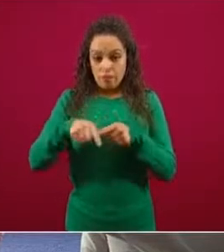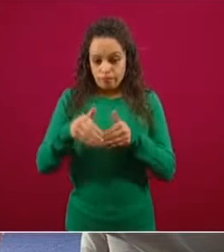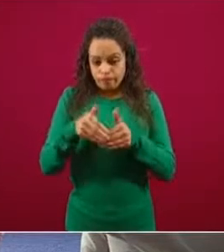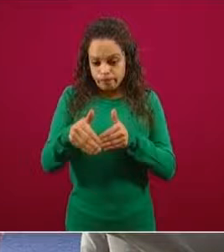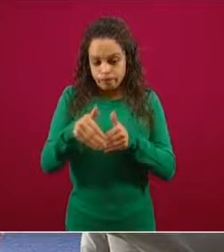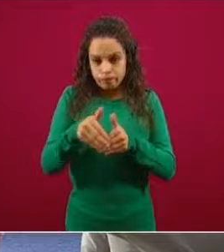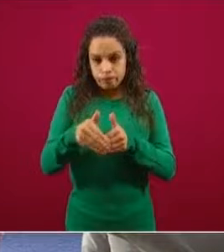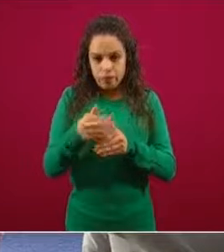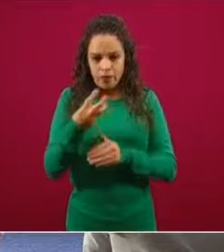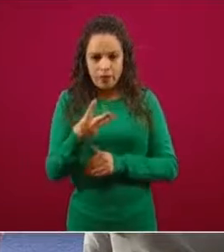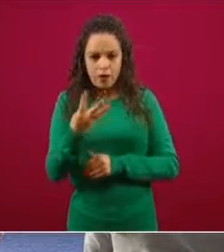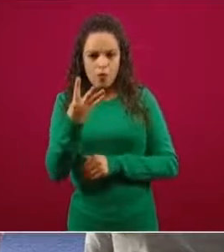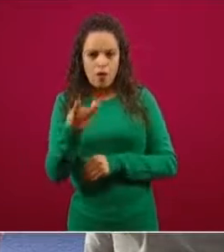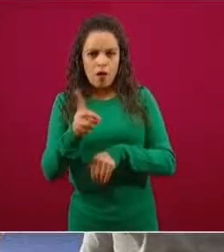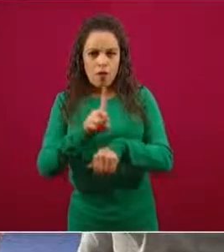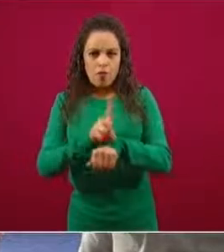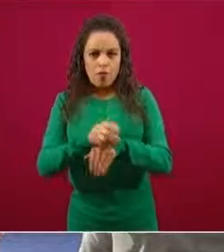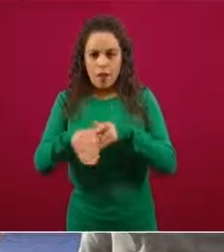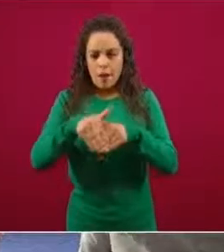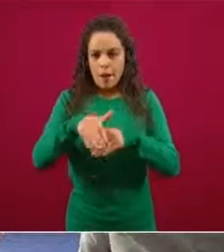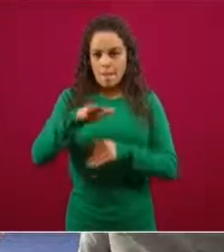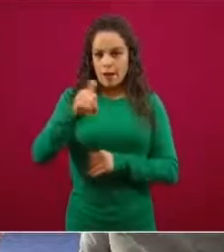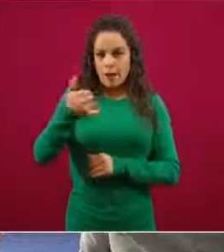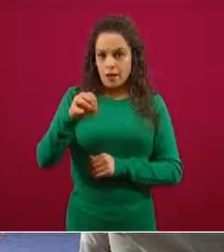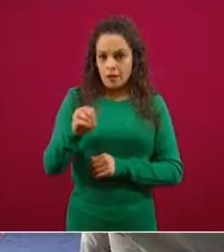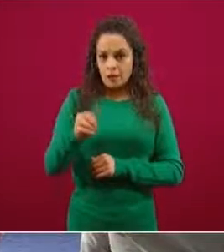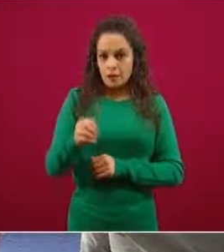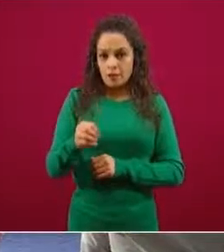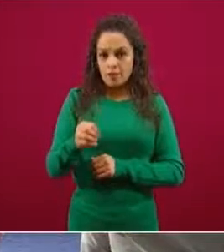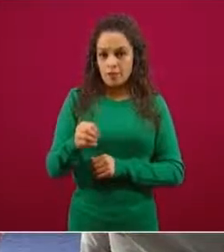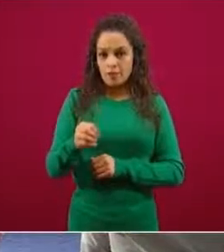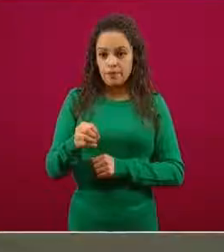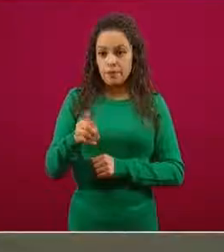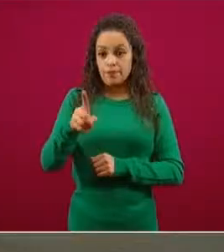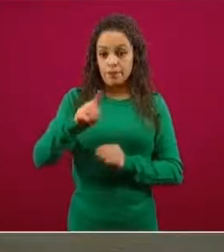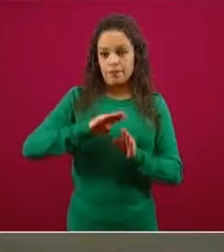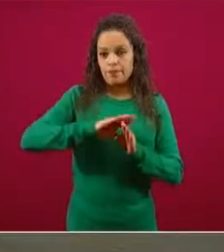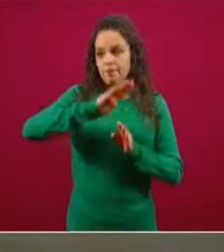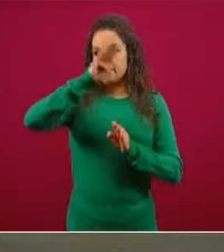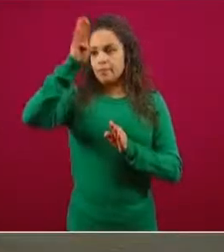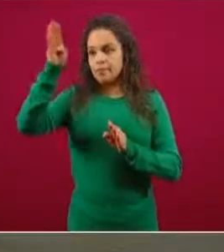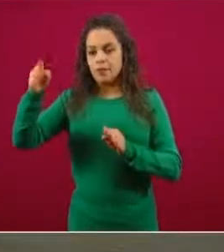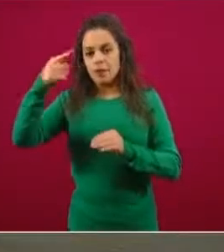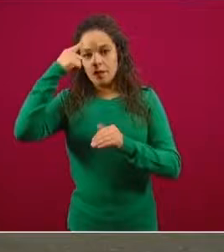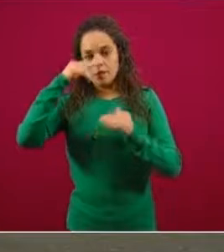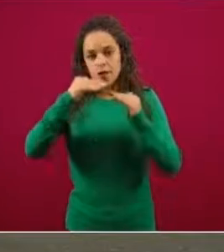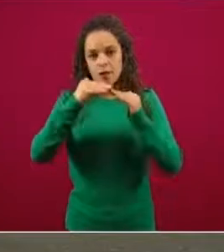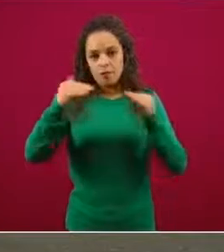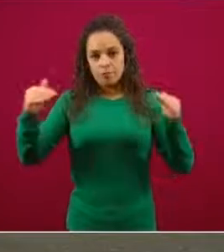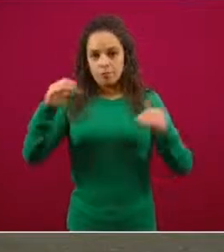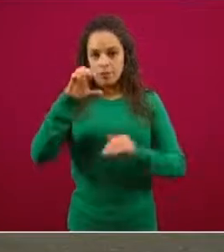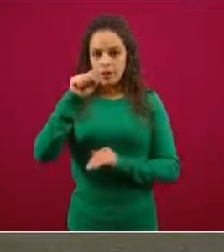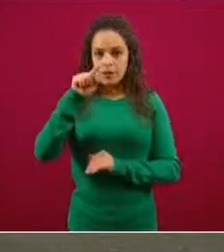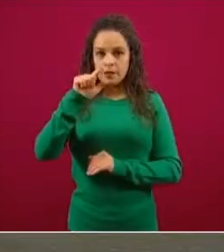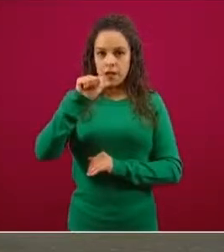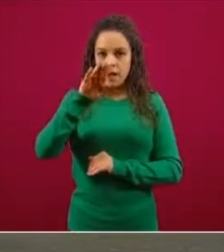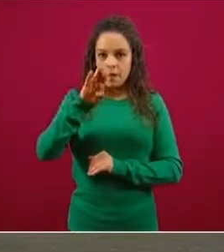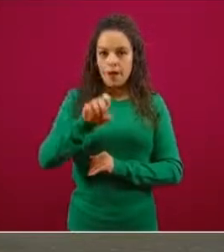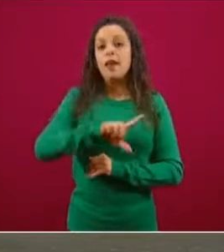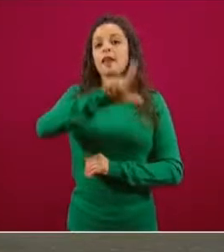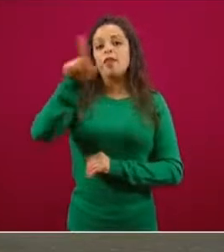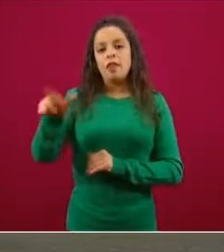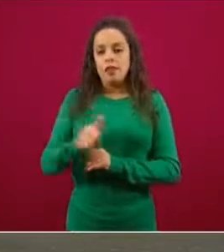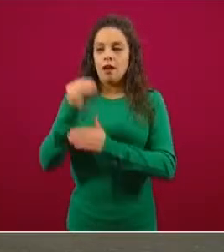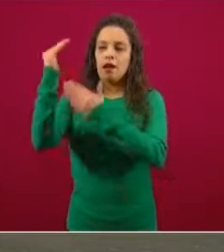próximos 3 a 4 días, ya esta zona un poquito más amplia de estabilización y posterior reducción. Pero lo mismo, ni